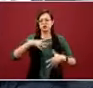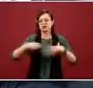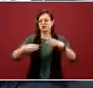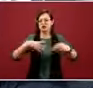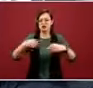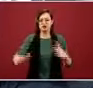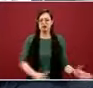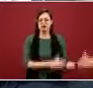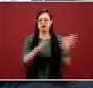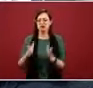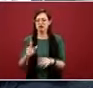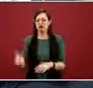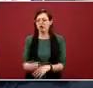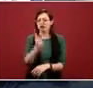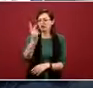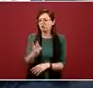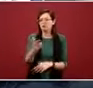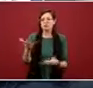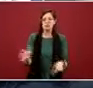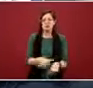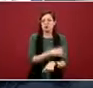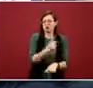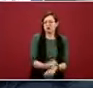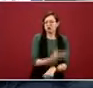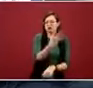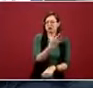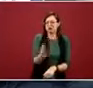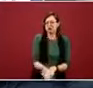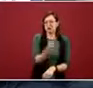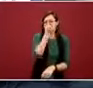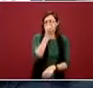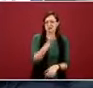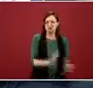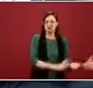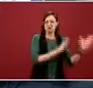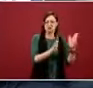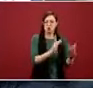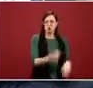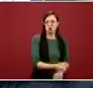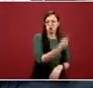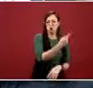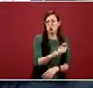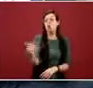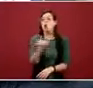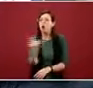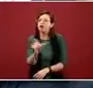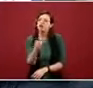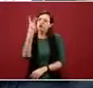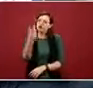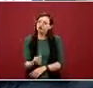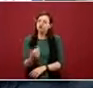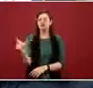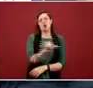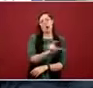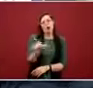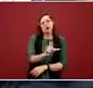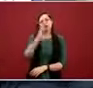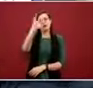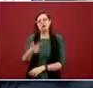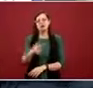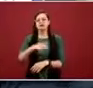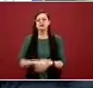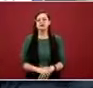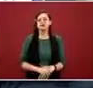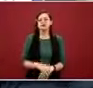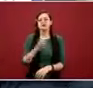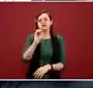2? Porque si bien no recuerdo, entonces seguimos en fase 1. ¿Cuándo, claro, ¿cuándo ocurriría la fase 2? Y preguntarle si el 01800